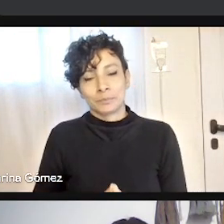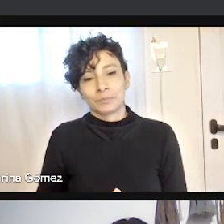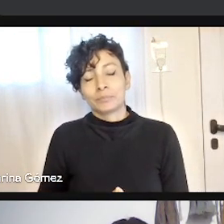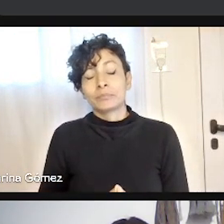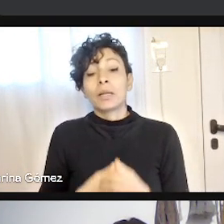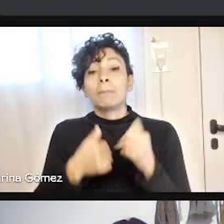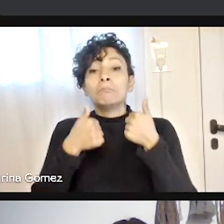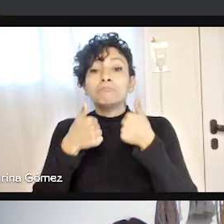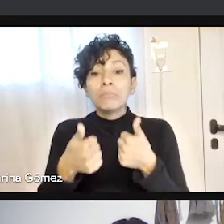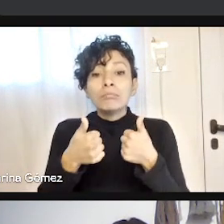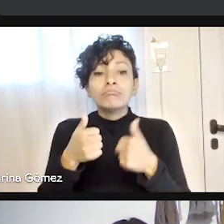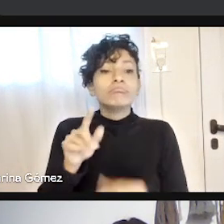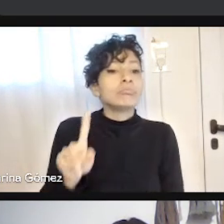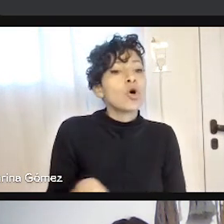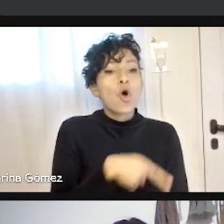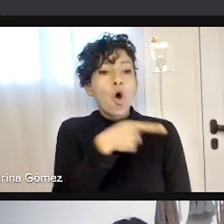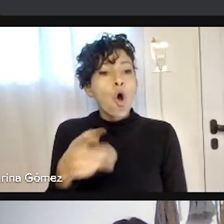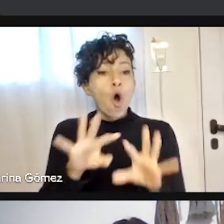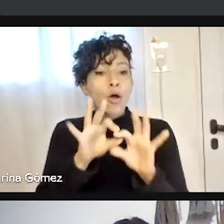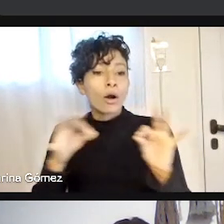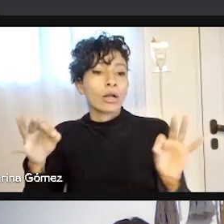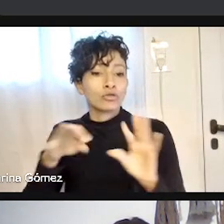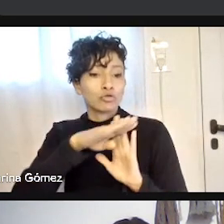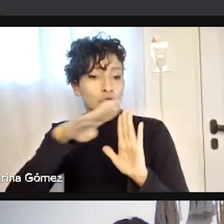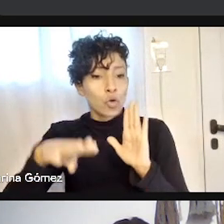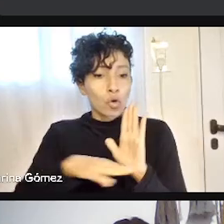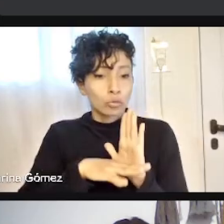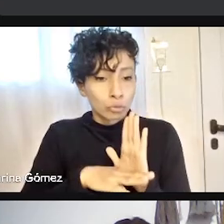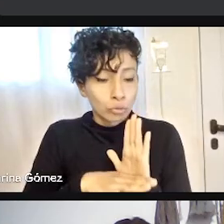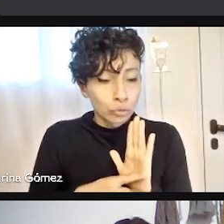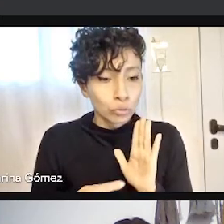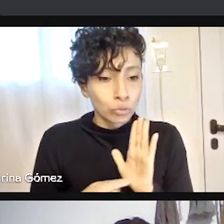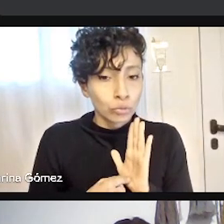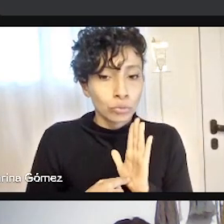Vamos con otra oración, ¿sí?